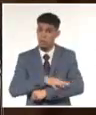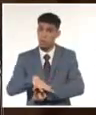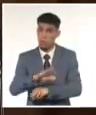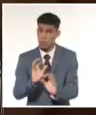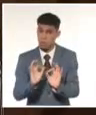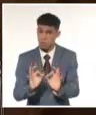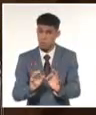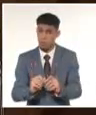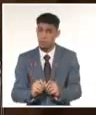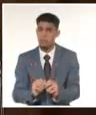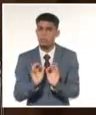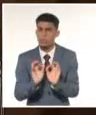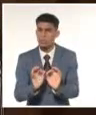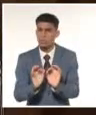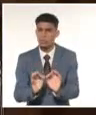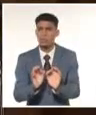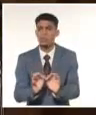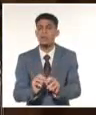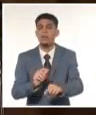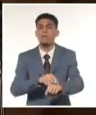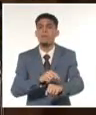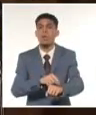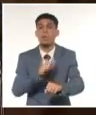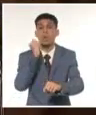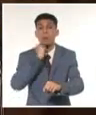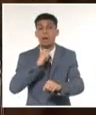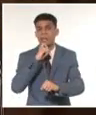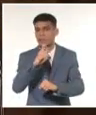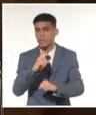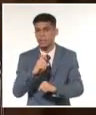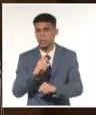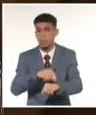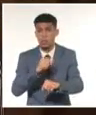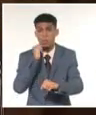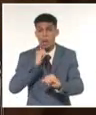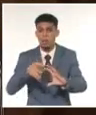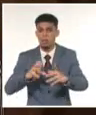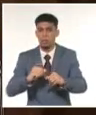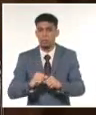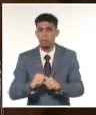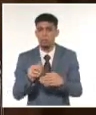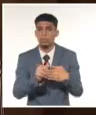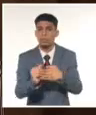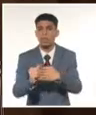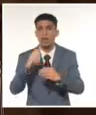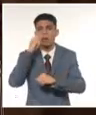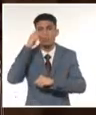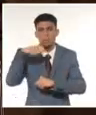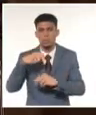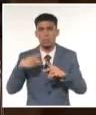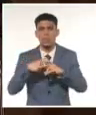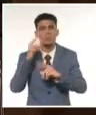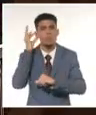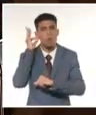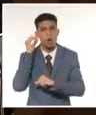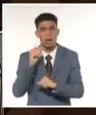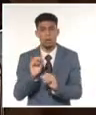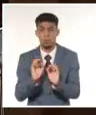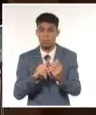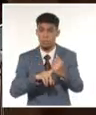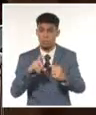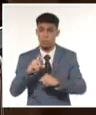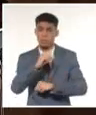han contado en el lugar y en el momento más complejo con la guía de mujeres y hombres del partido y del gobierno, cuadros de